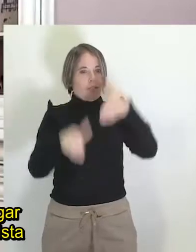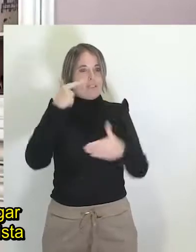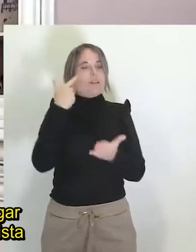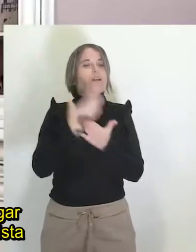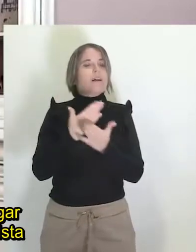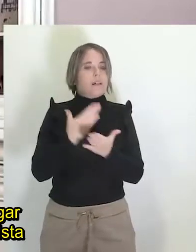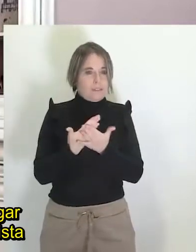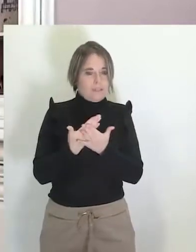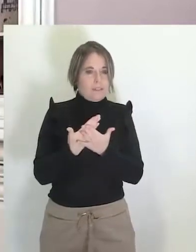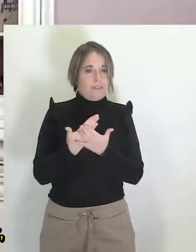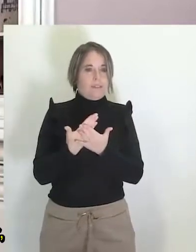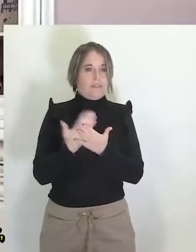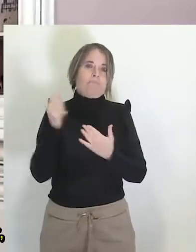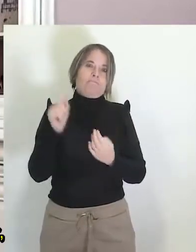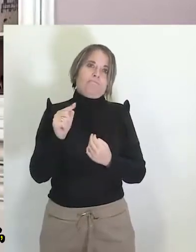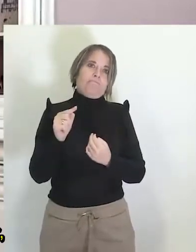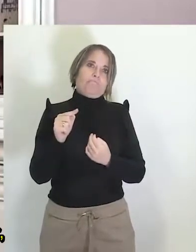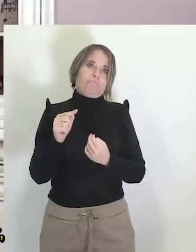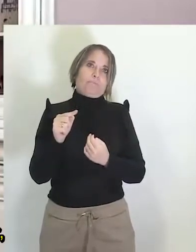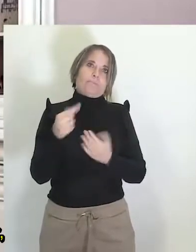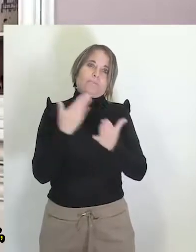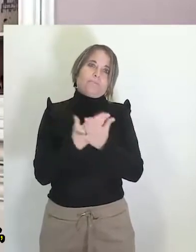electoral garantista que nos pudiera